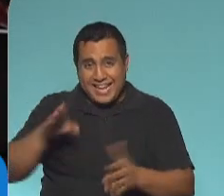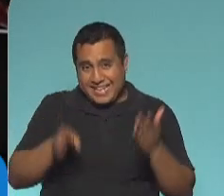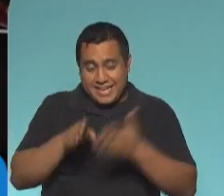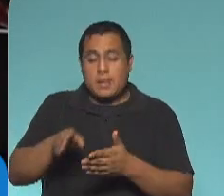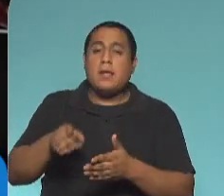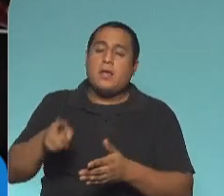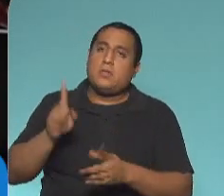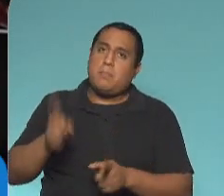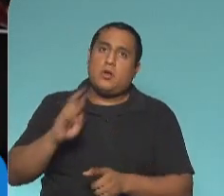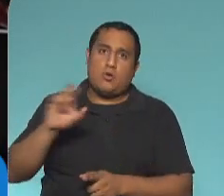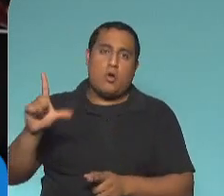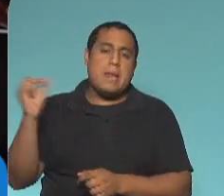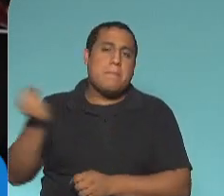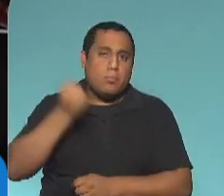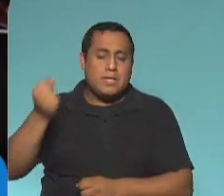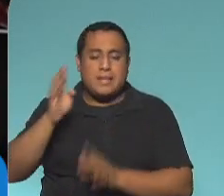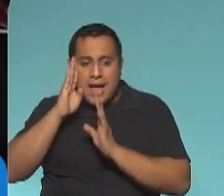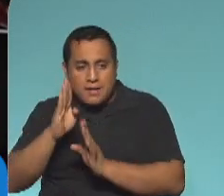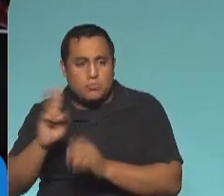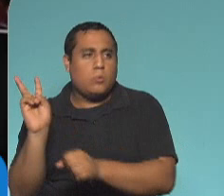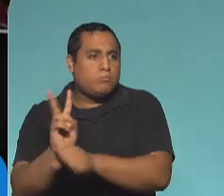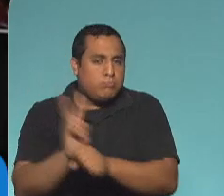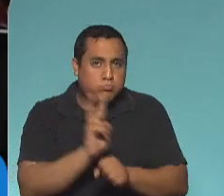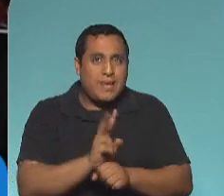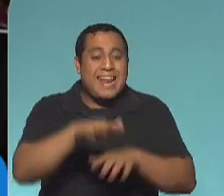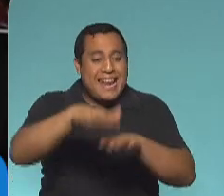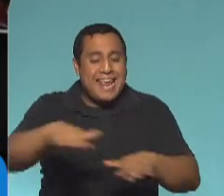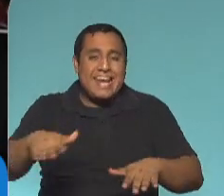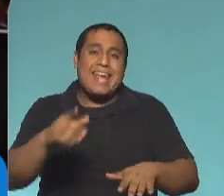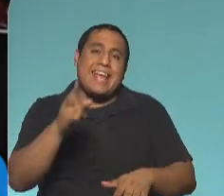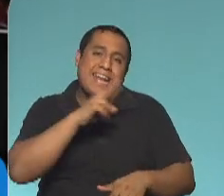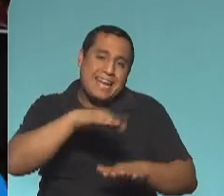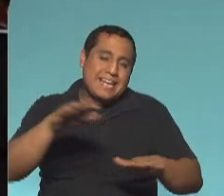rol importante en la atención, el cuidado de los niños y las niñas. Muchas gracias.